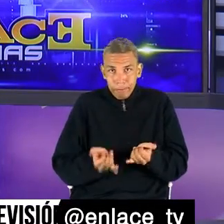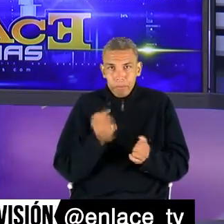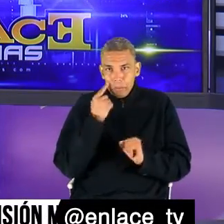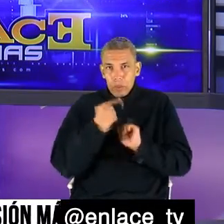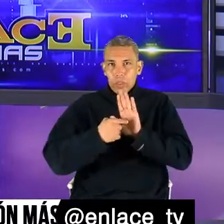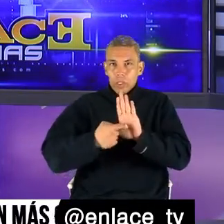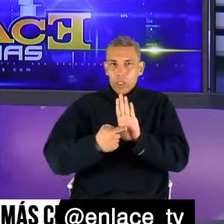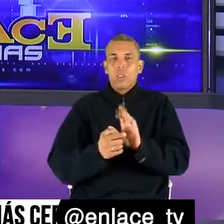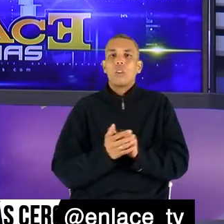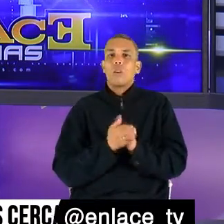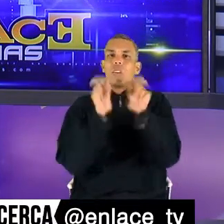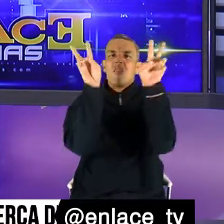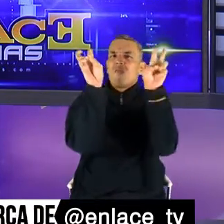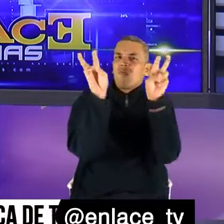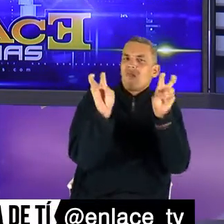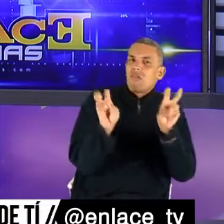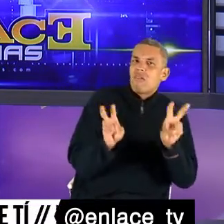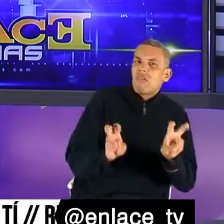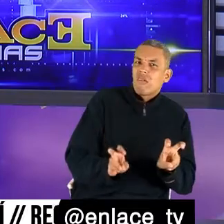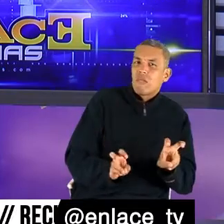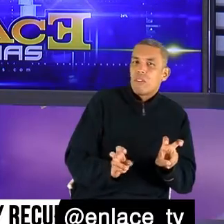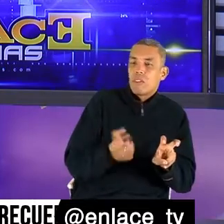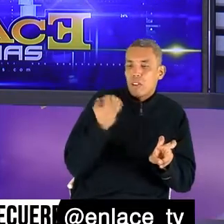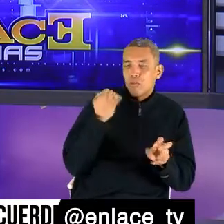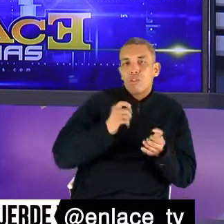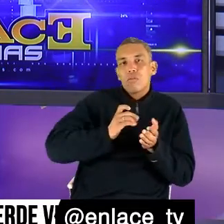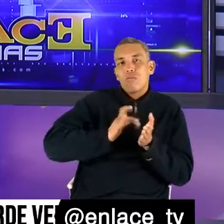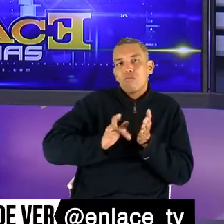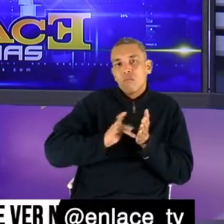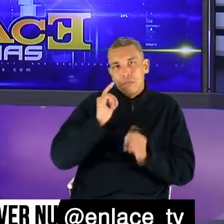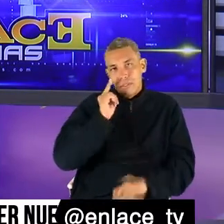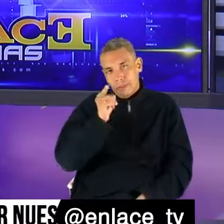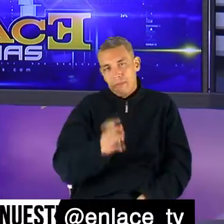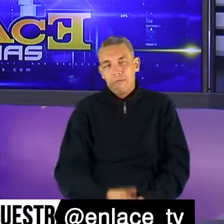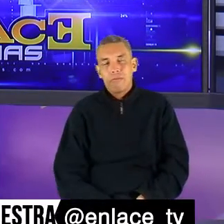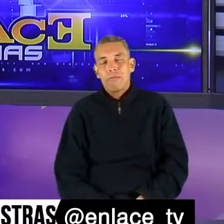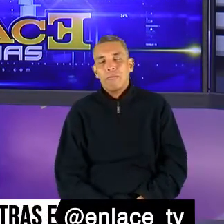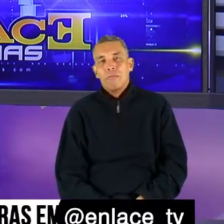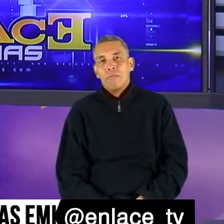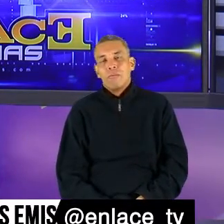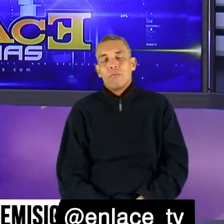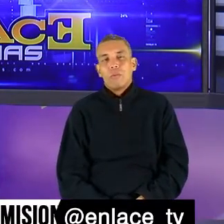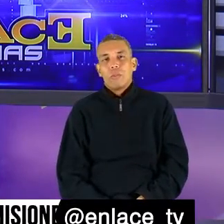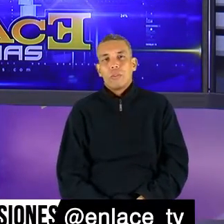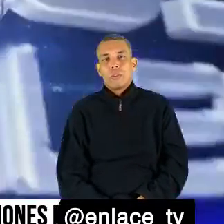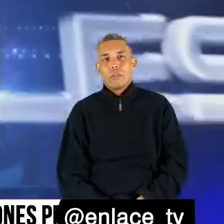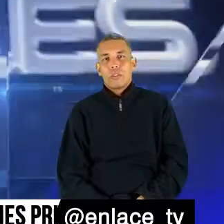los hechos judiciales más destacados ocurridos durante el pasado puente festivo en esta zona del país.